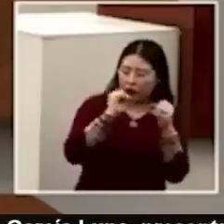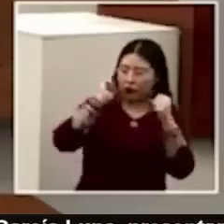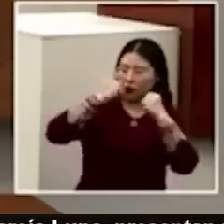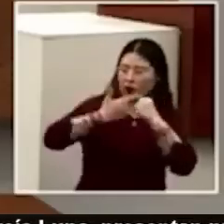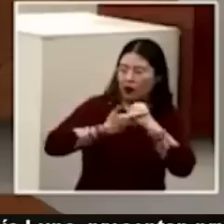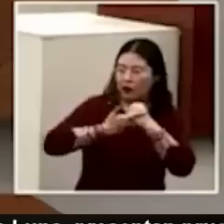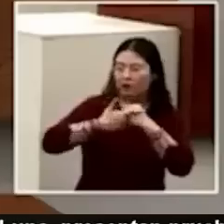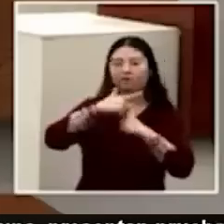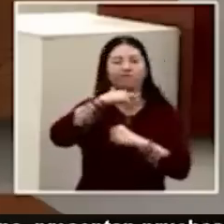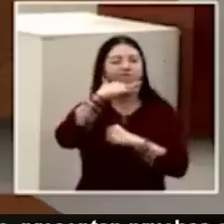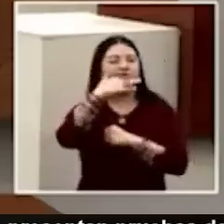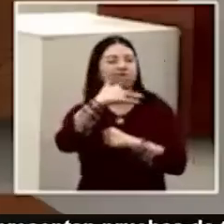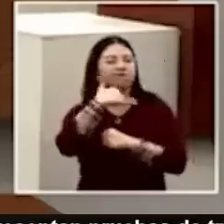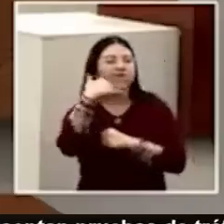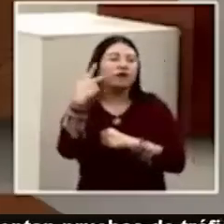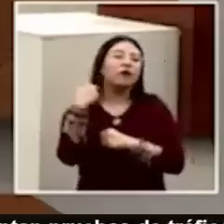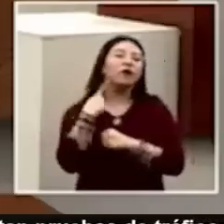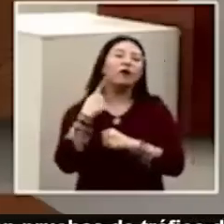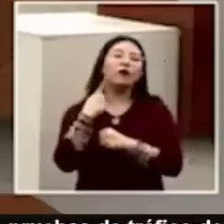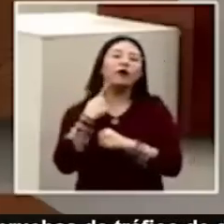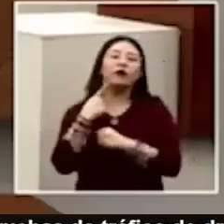la corrupción,